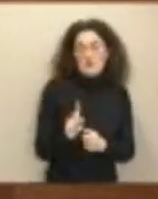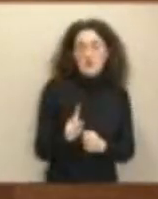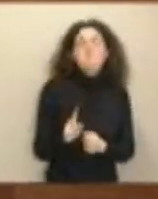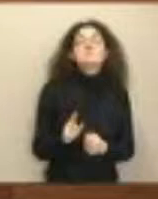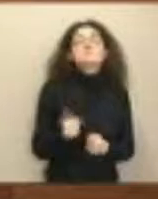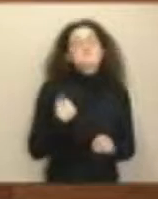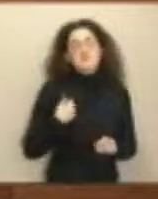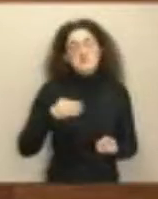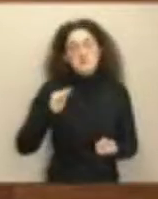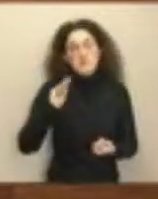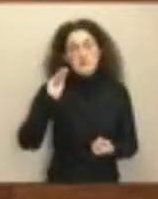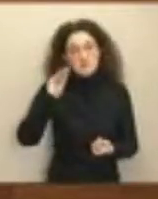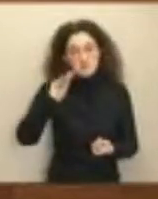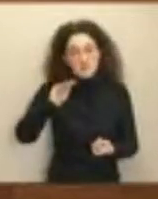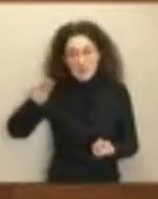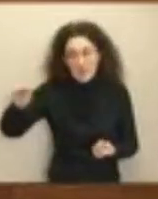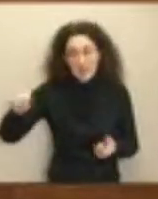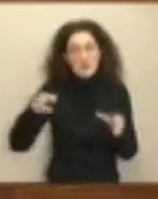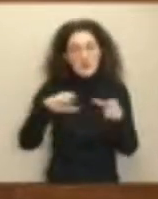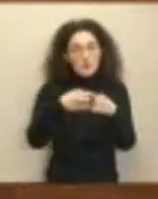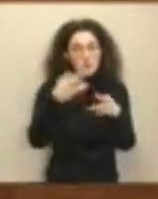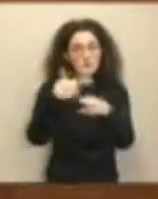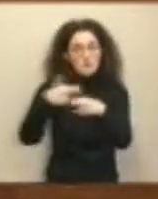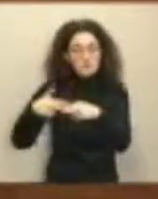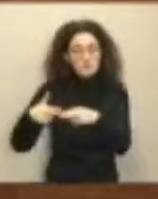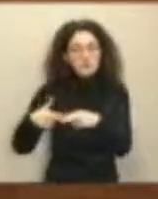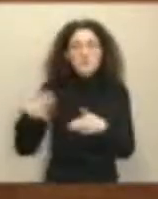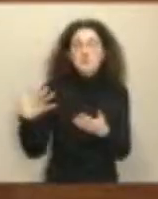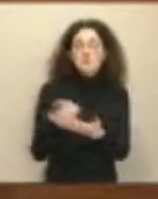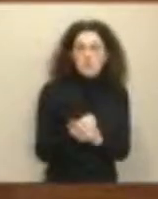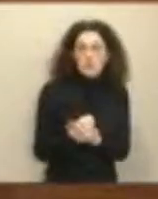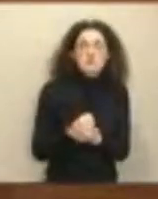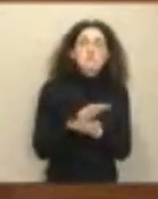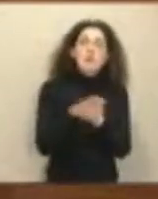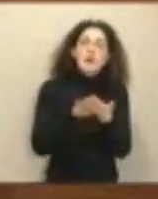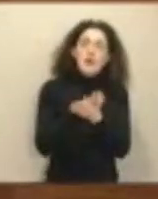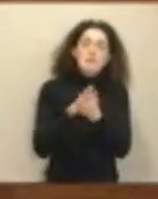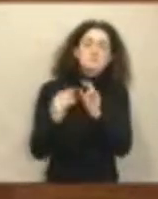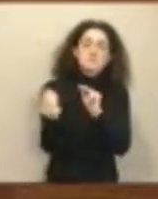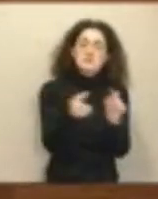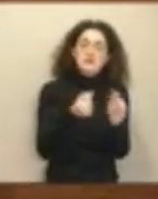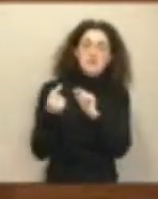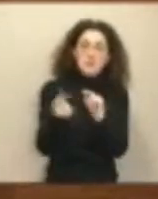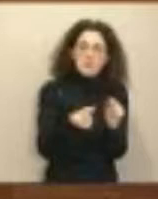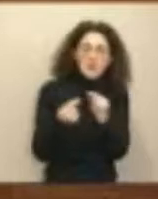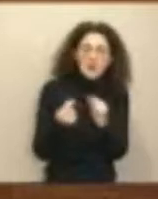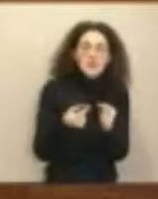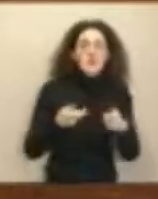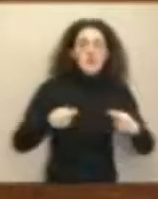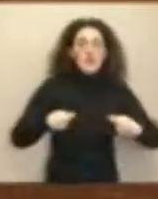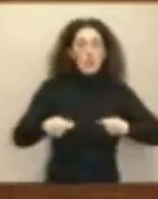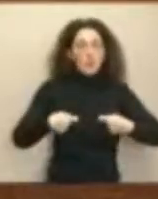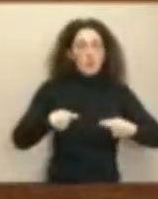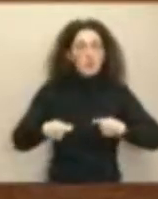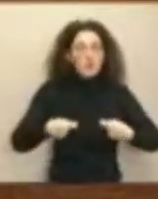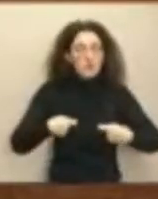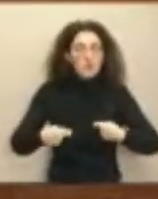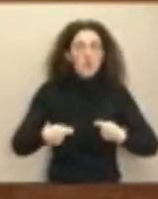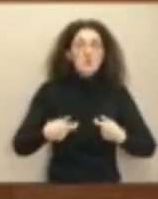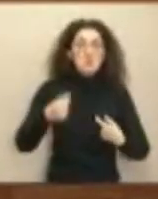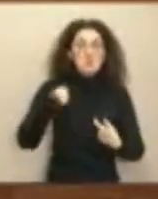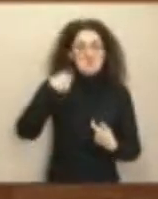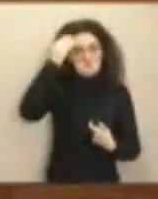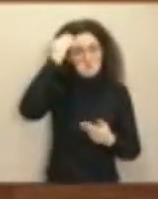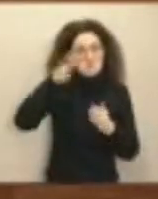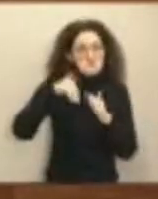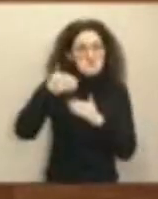y educadamente al resto de los grupos a abordar un debate, a abordar una negociación y, previsiblemente,